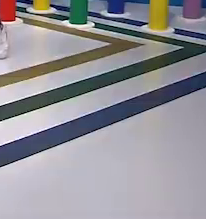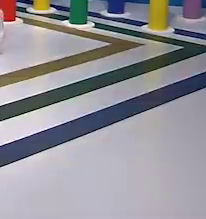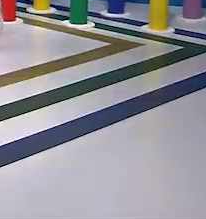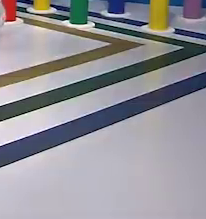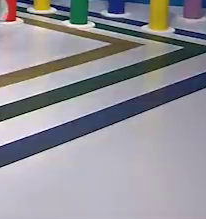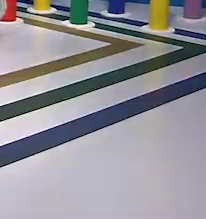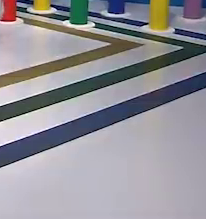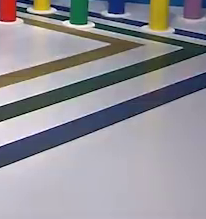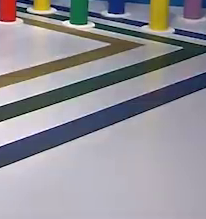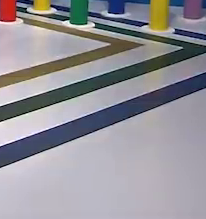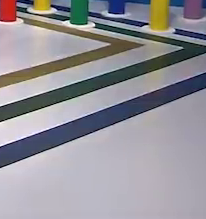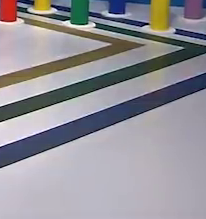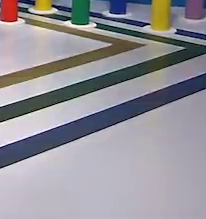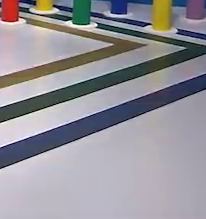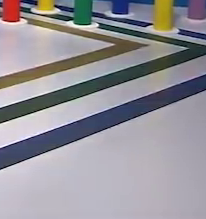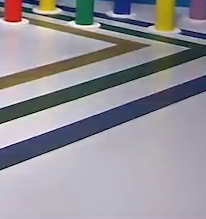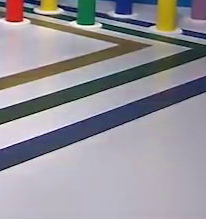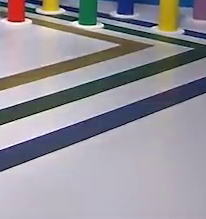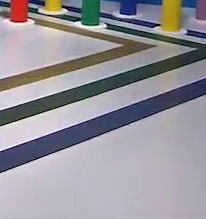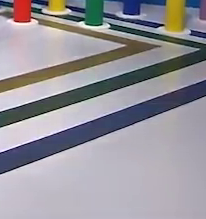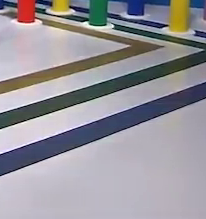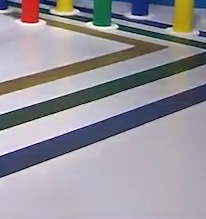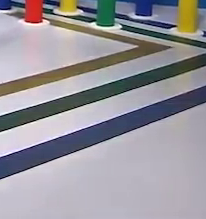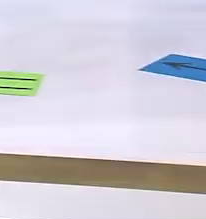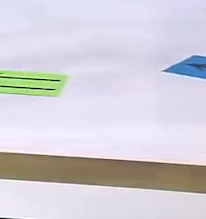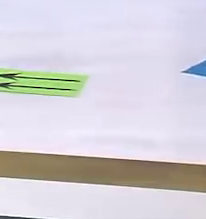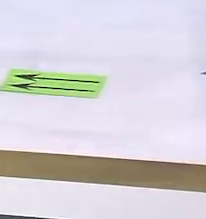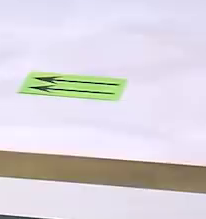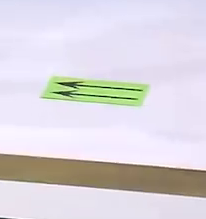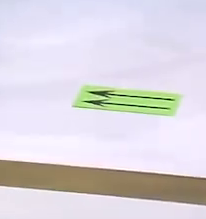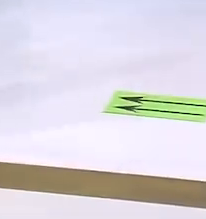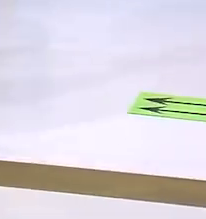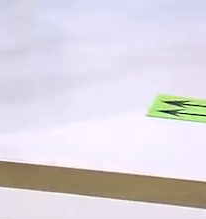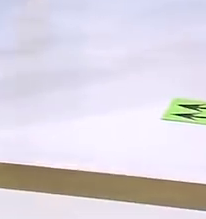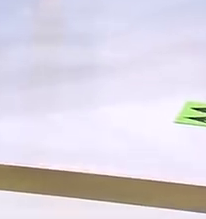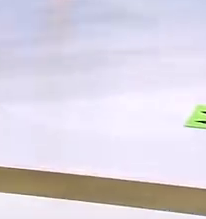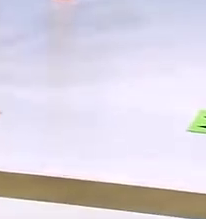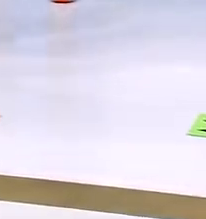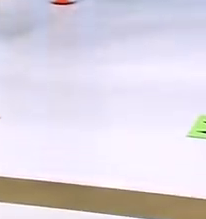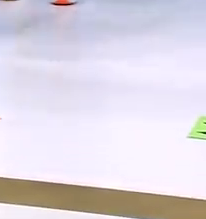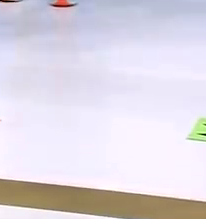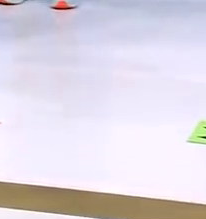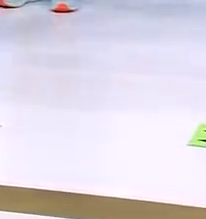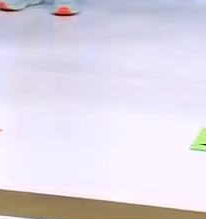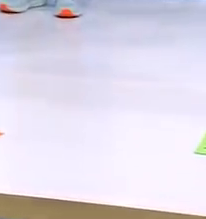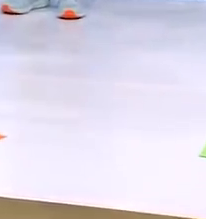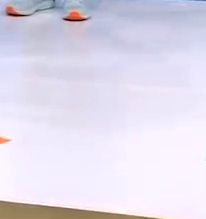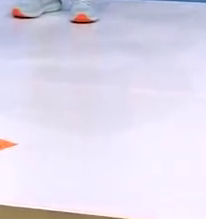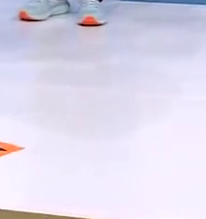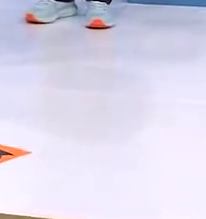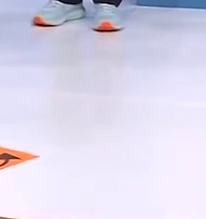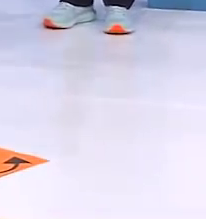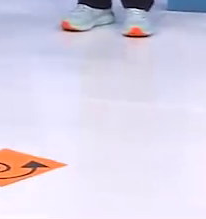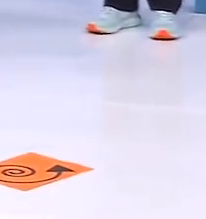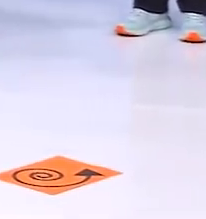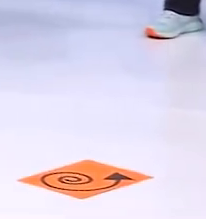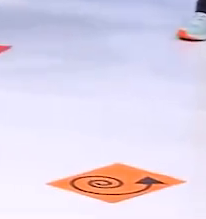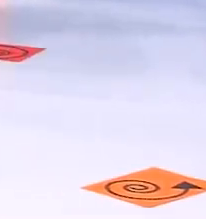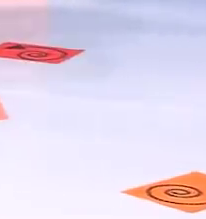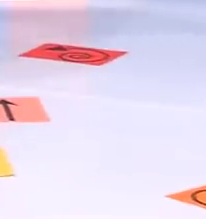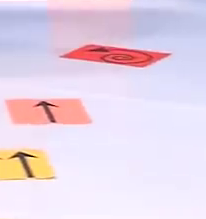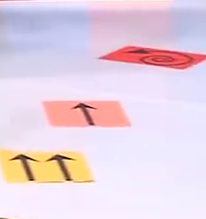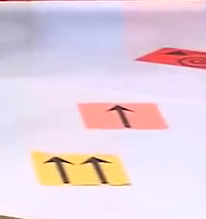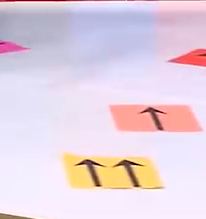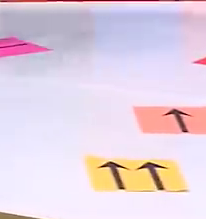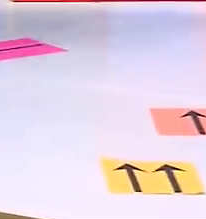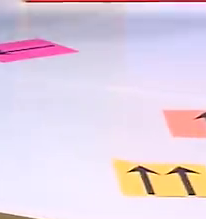Bien, vámonos. Dos, giro. Dos, un pie, giro, un pie